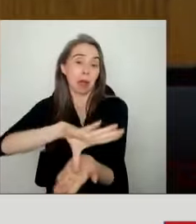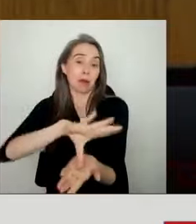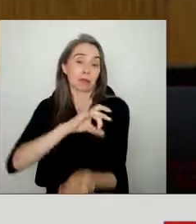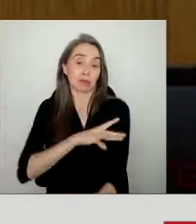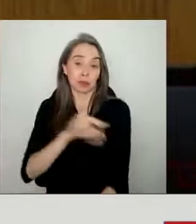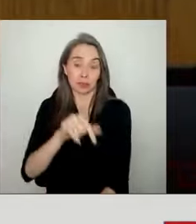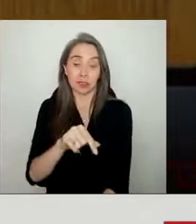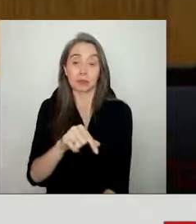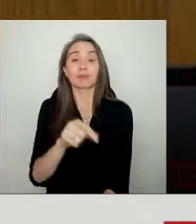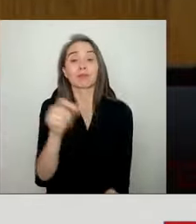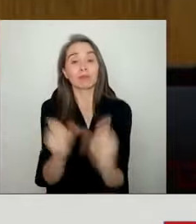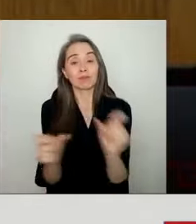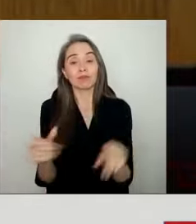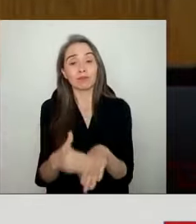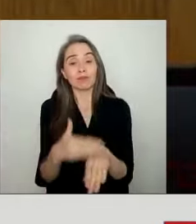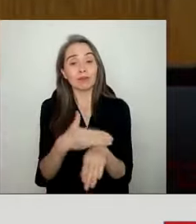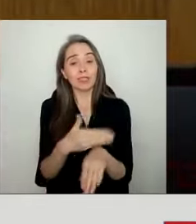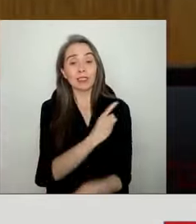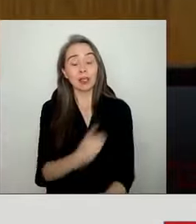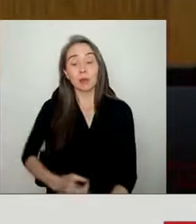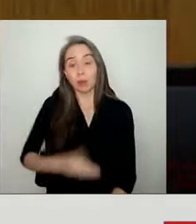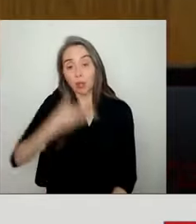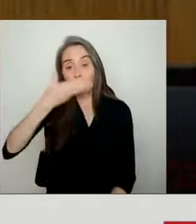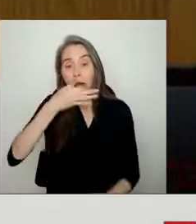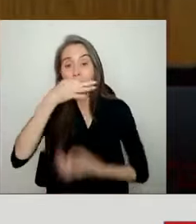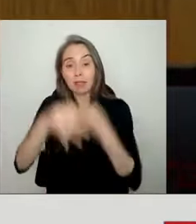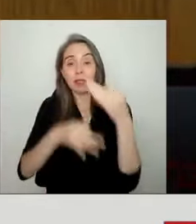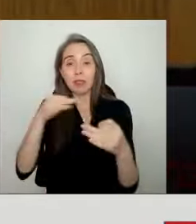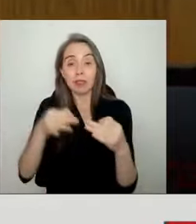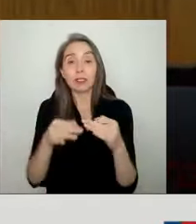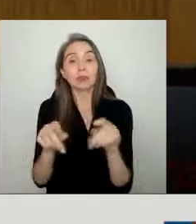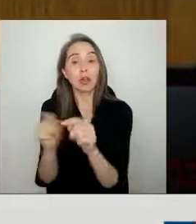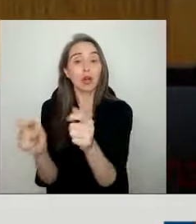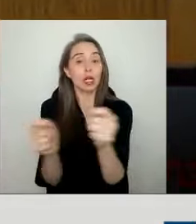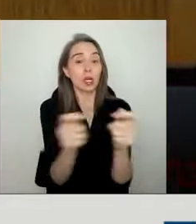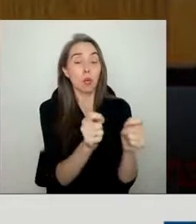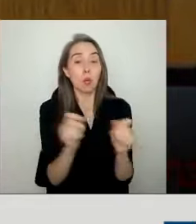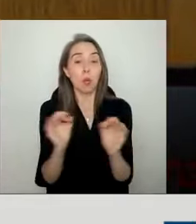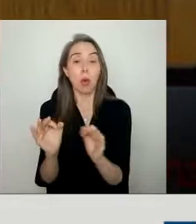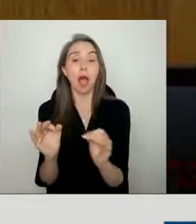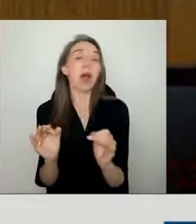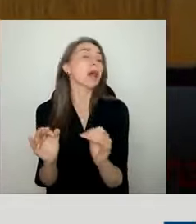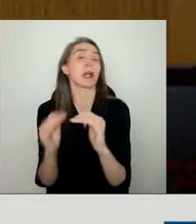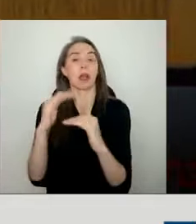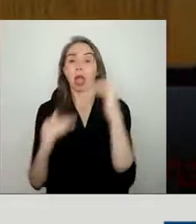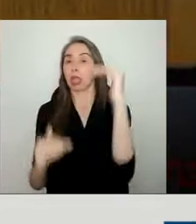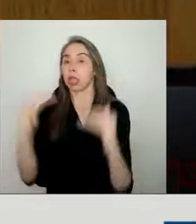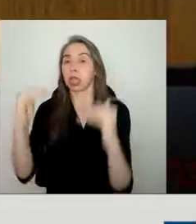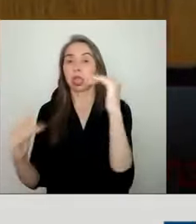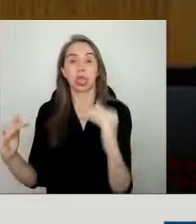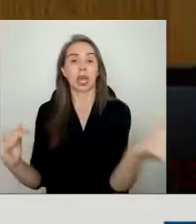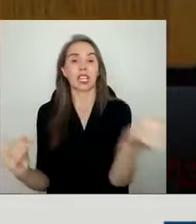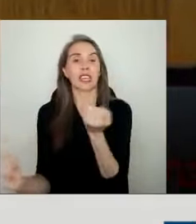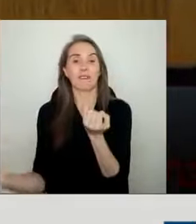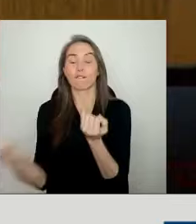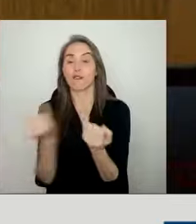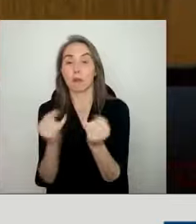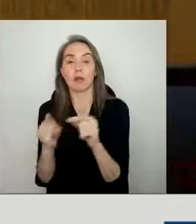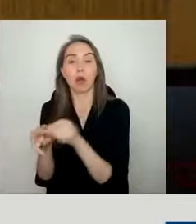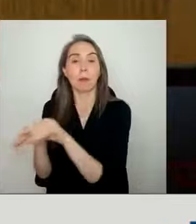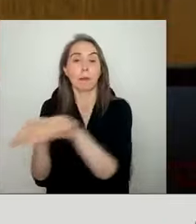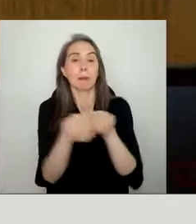intervenciones anteriores efectivamente Acá hay asimetría respecto a a la información que se entrega a A cuál es también la cultura organizacional